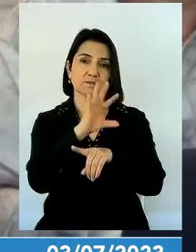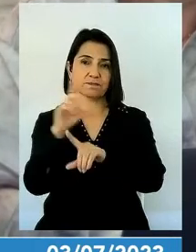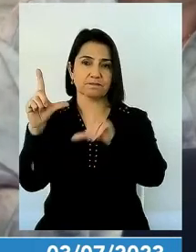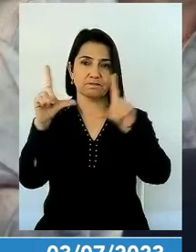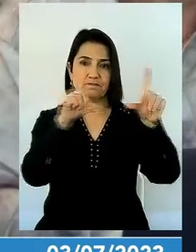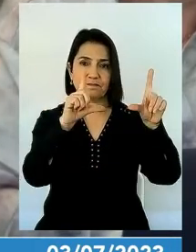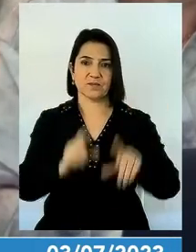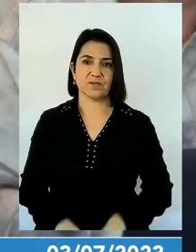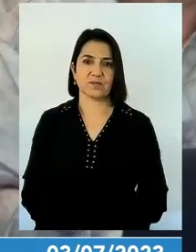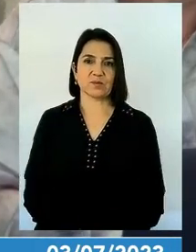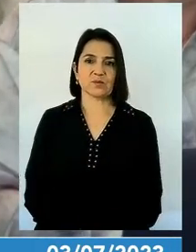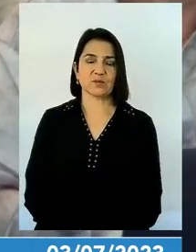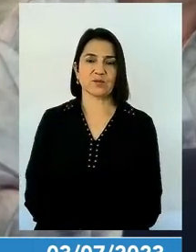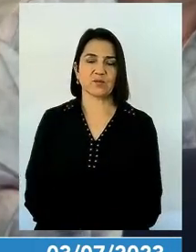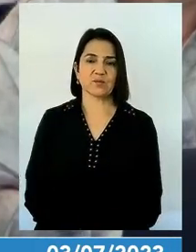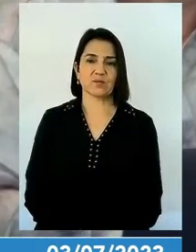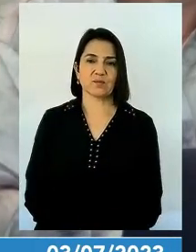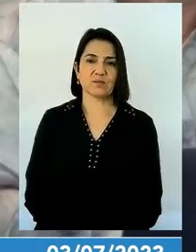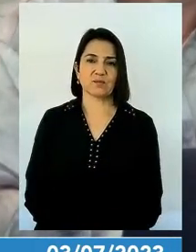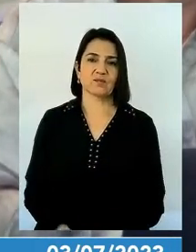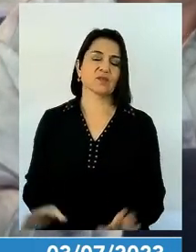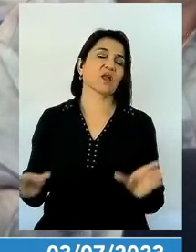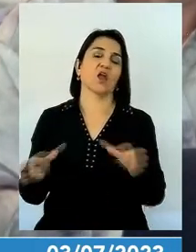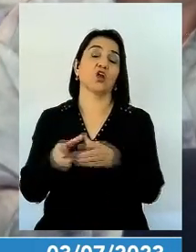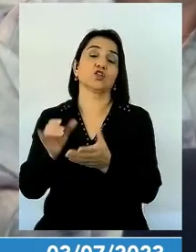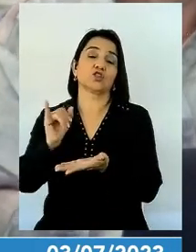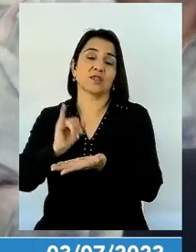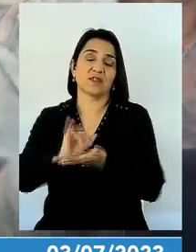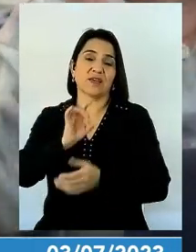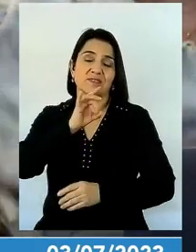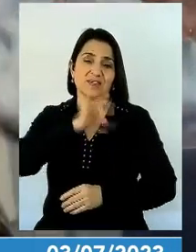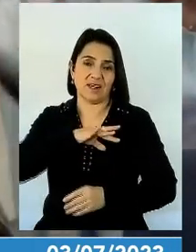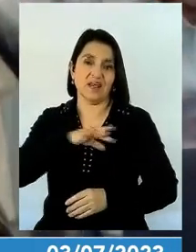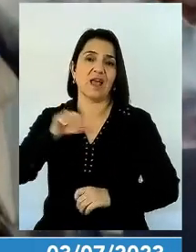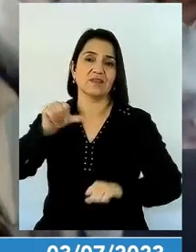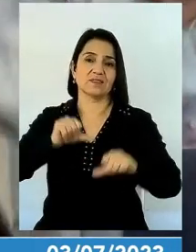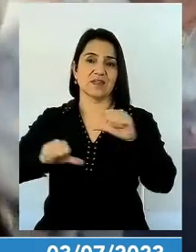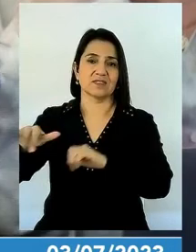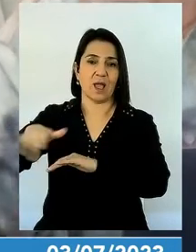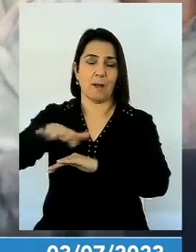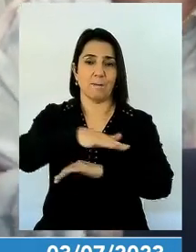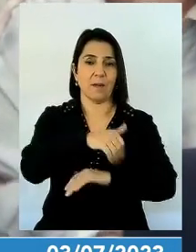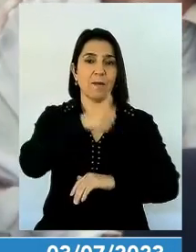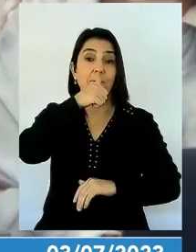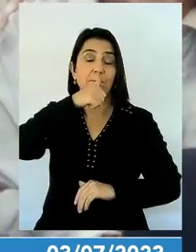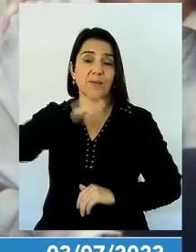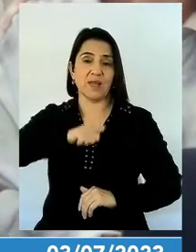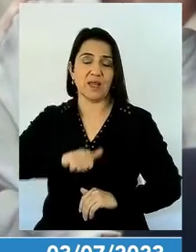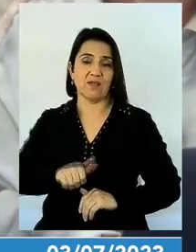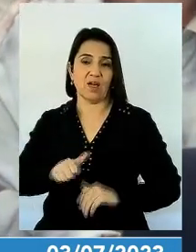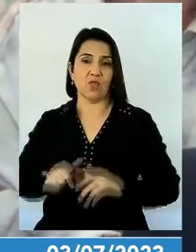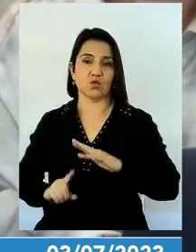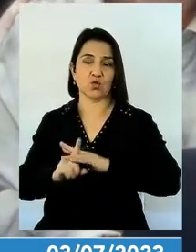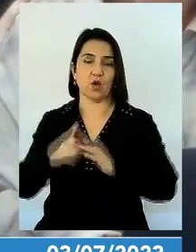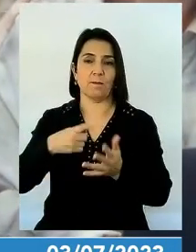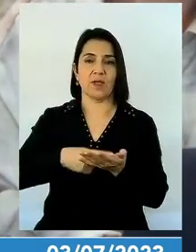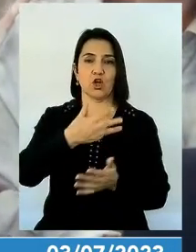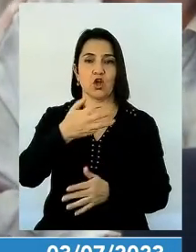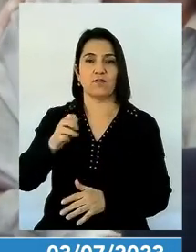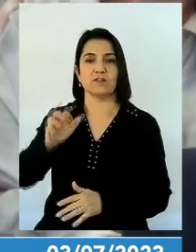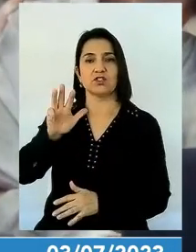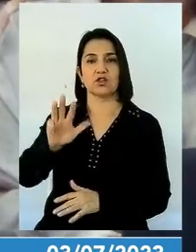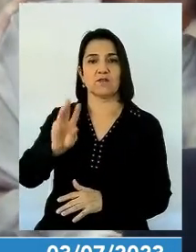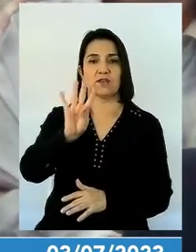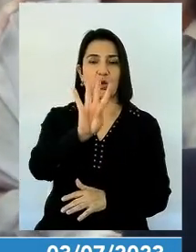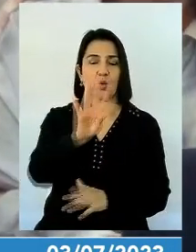La Sociedad Chilena de Ciencias del Mar es una organización privada, surgió en el año 1994 a partir del Comité de las Ciencias del Mar, fundado en el